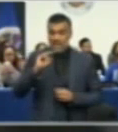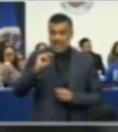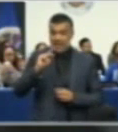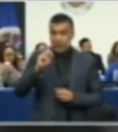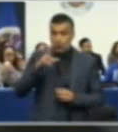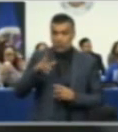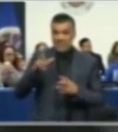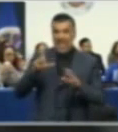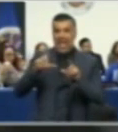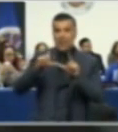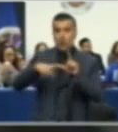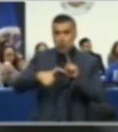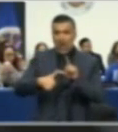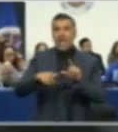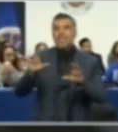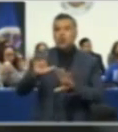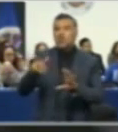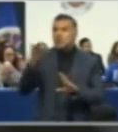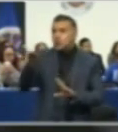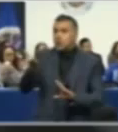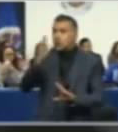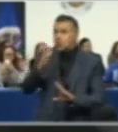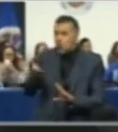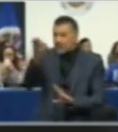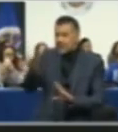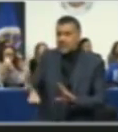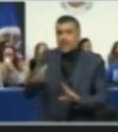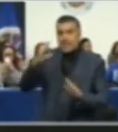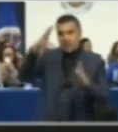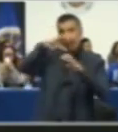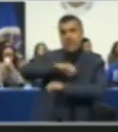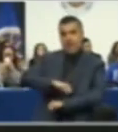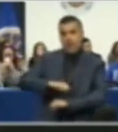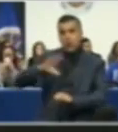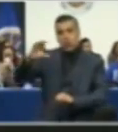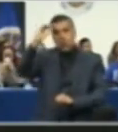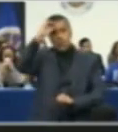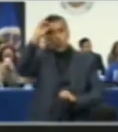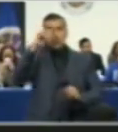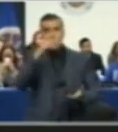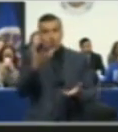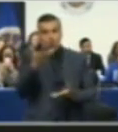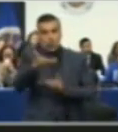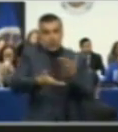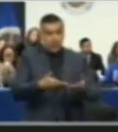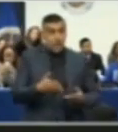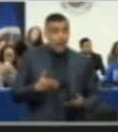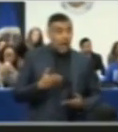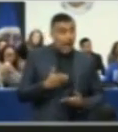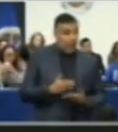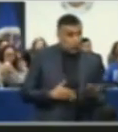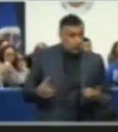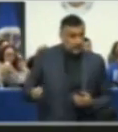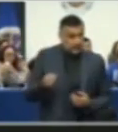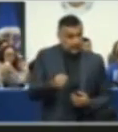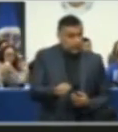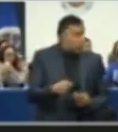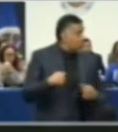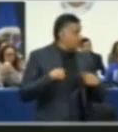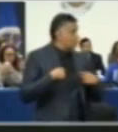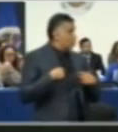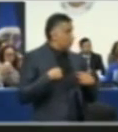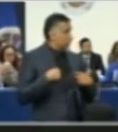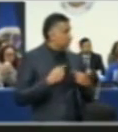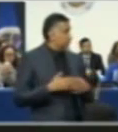es como que tú no existes, ¿no? Como que eres invisible y tu opinión no cuenta. Bueno, algunos tienen interdicción, pero yo no lo